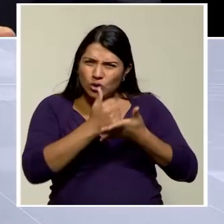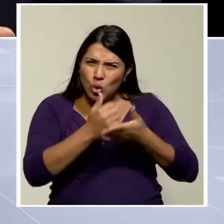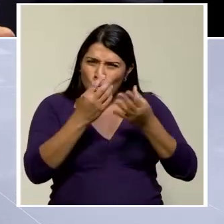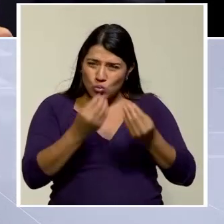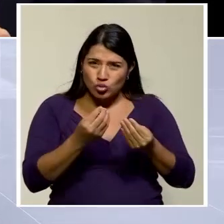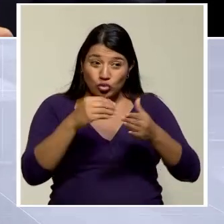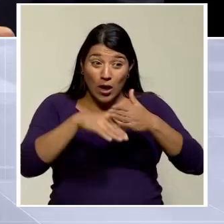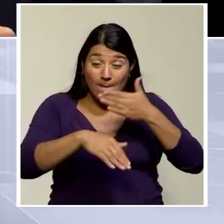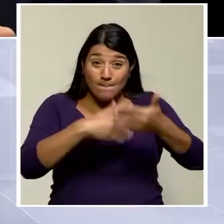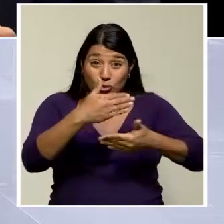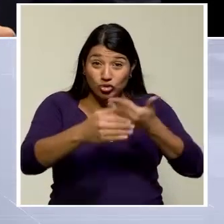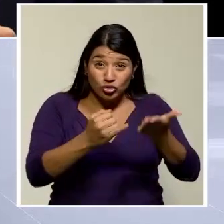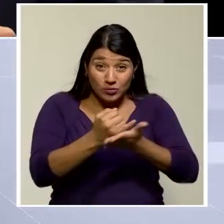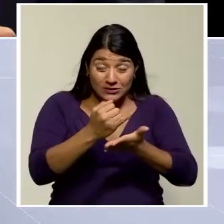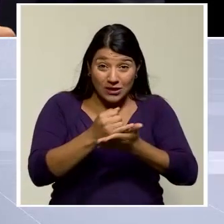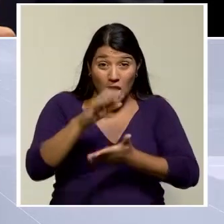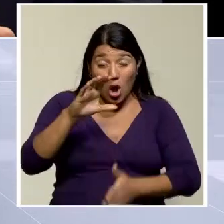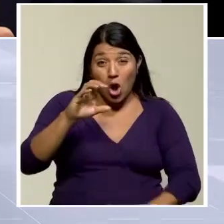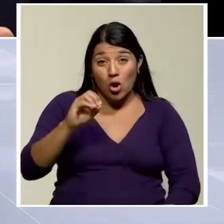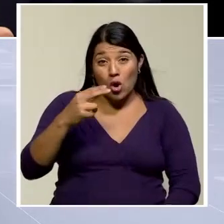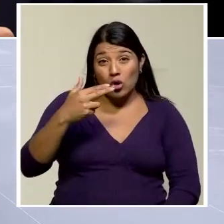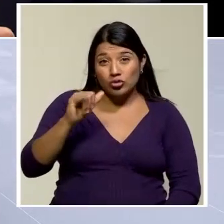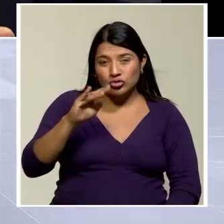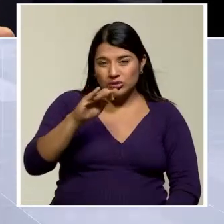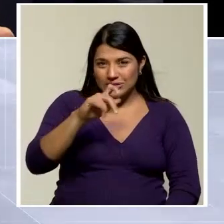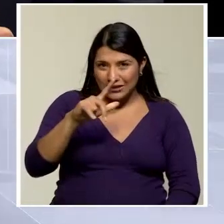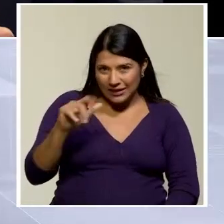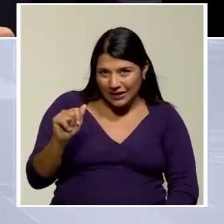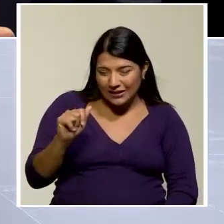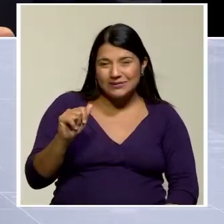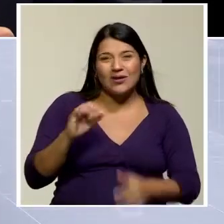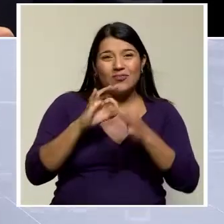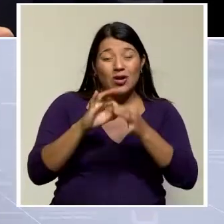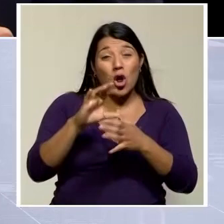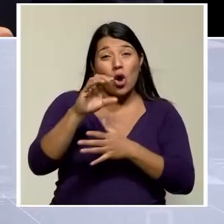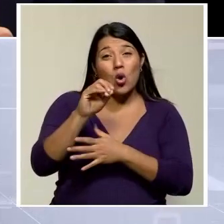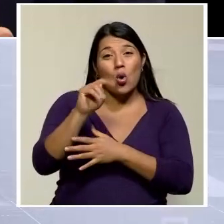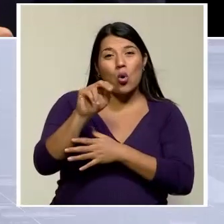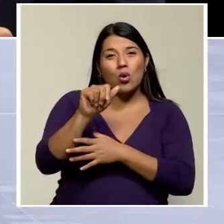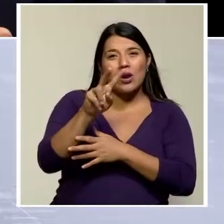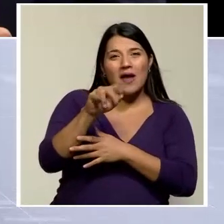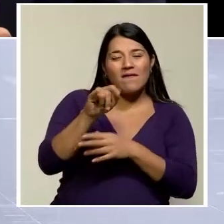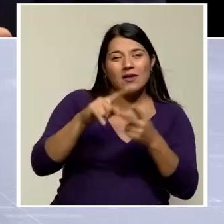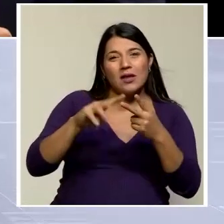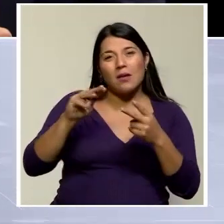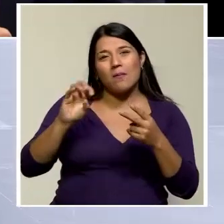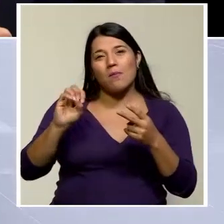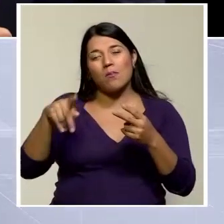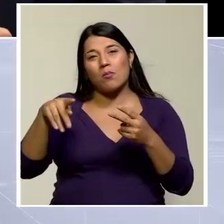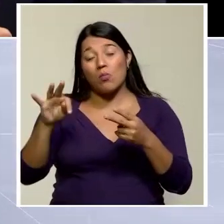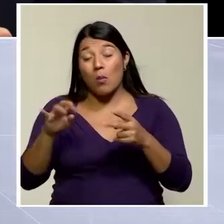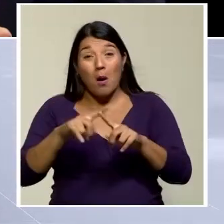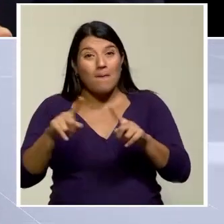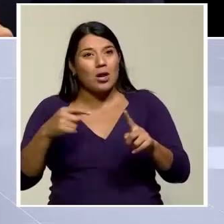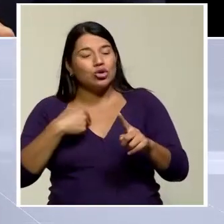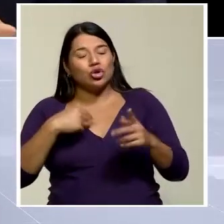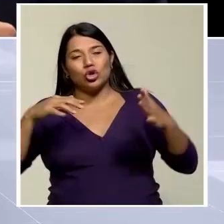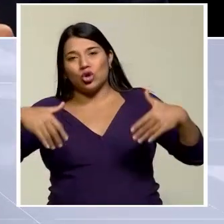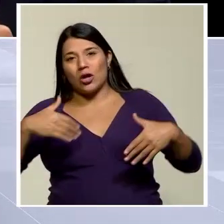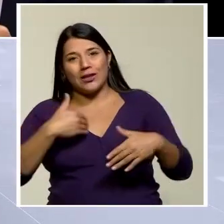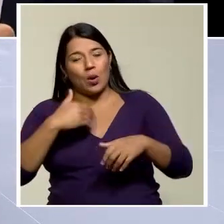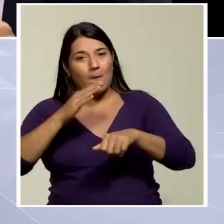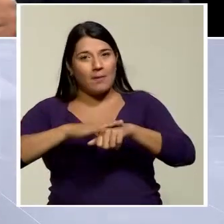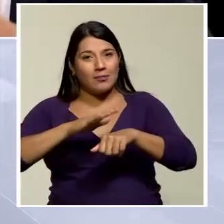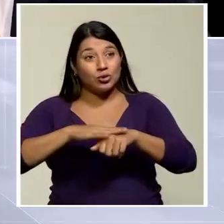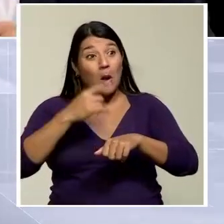caso Cochinilla, en todas las investigaciones del funcionamiento del MOB, del CONAVI, pero no no estoy todavía autorizado